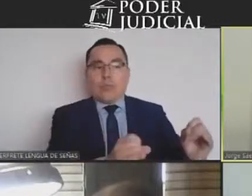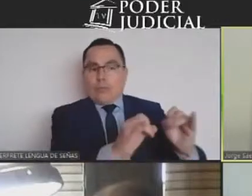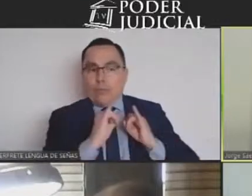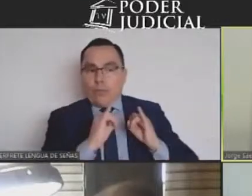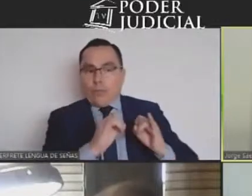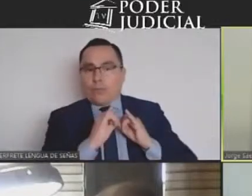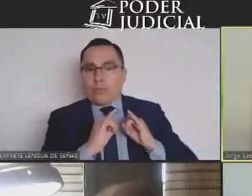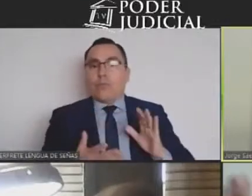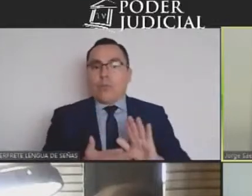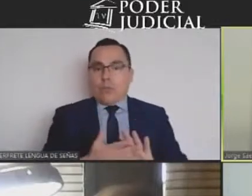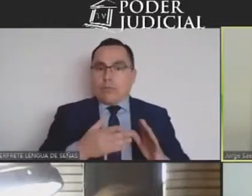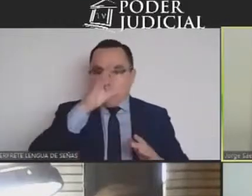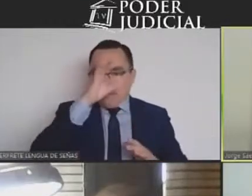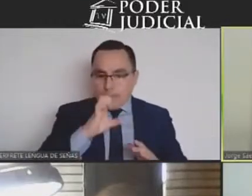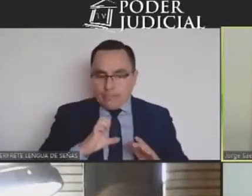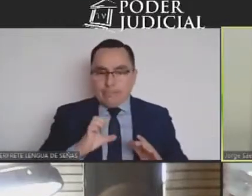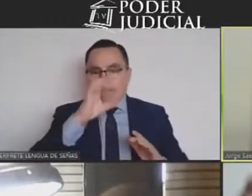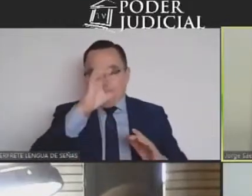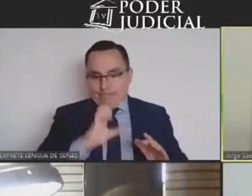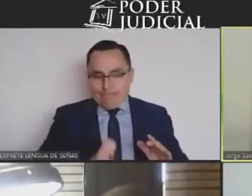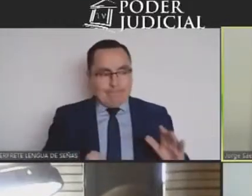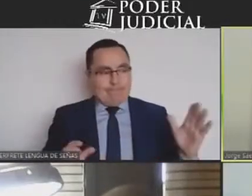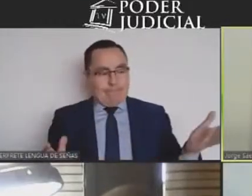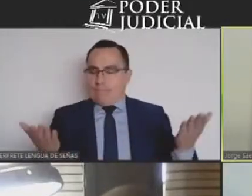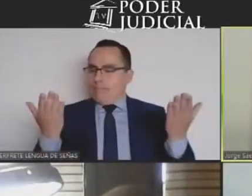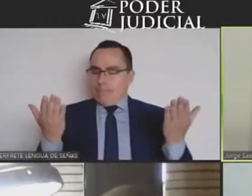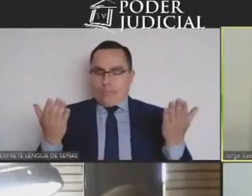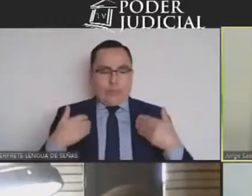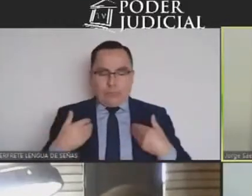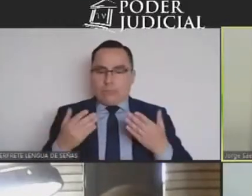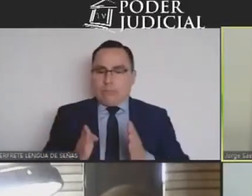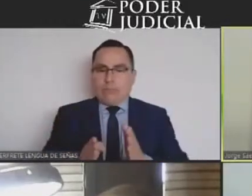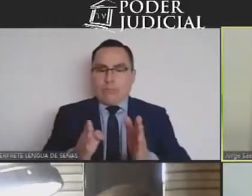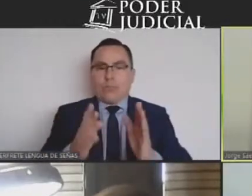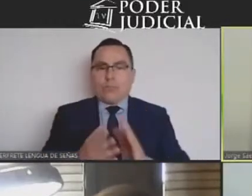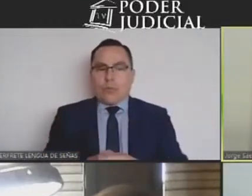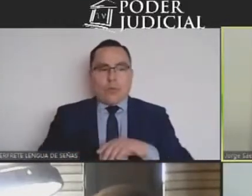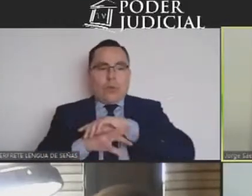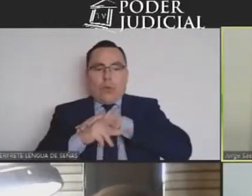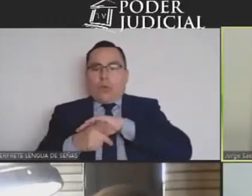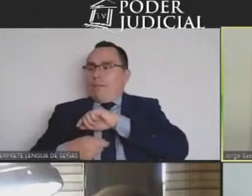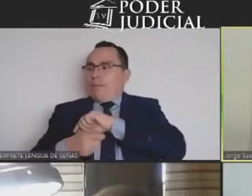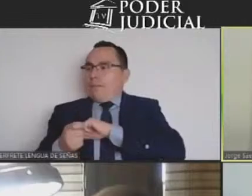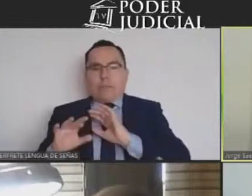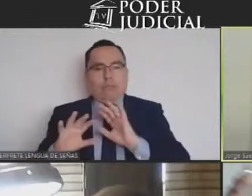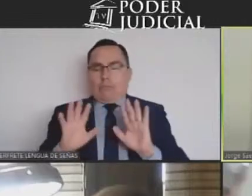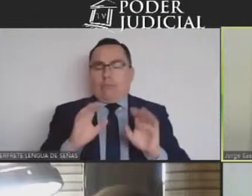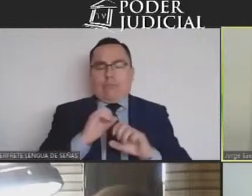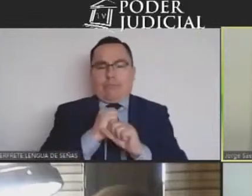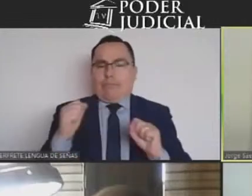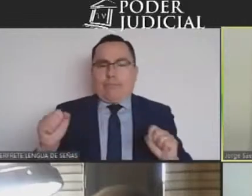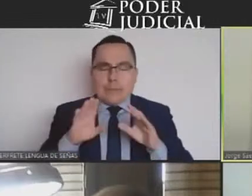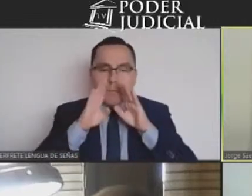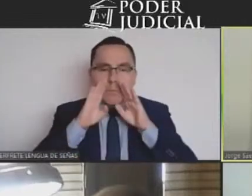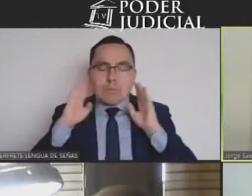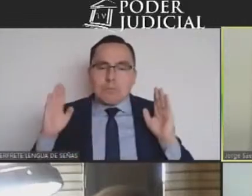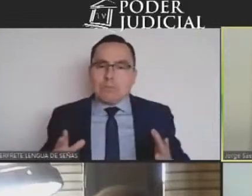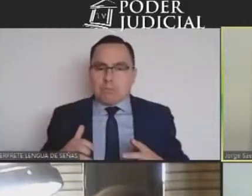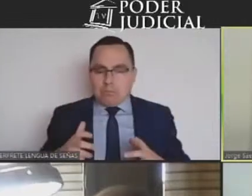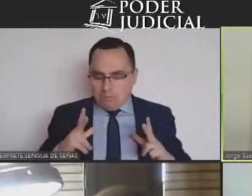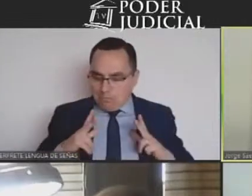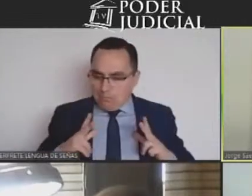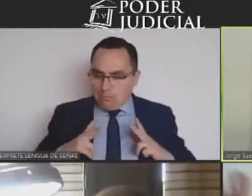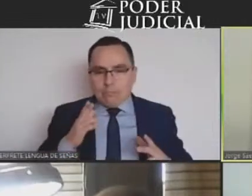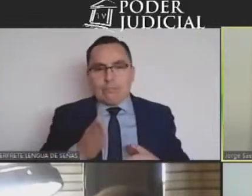la necesidad de establecer ciertos cánones de conducta que tiendan a fomentar la excelencia entre quienes ejercen la